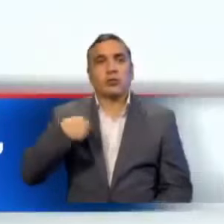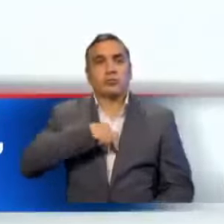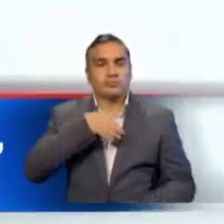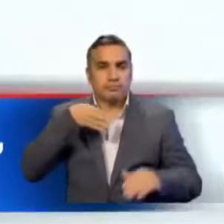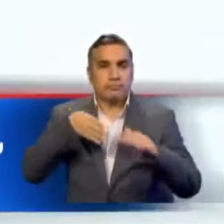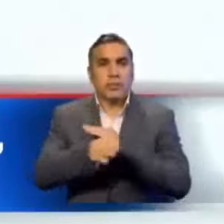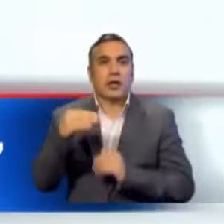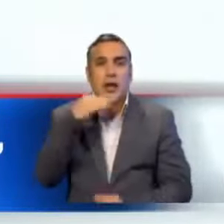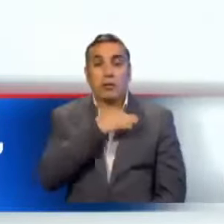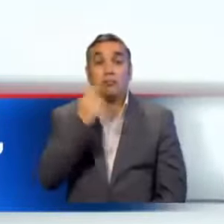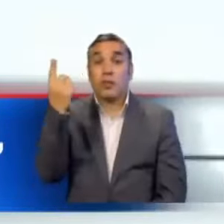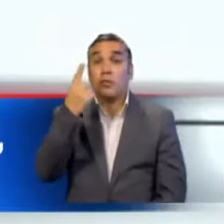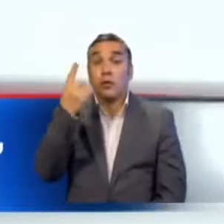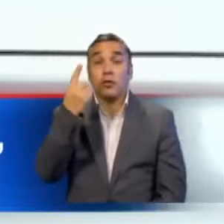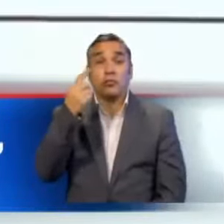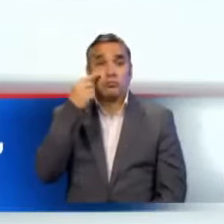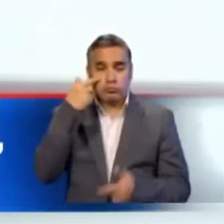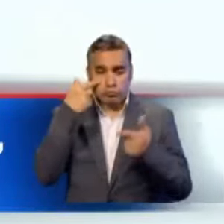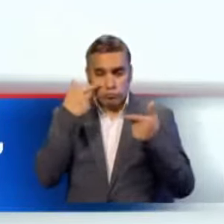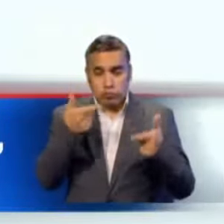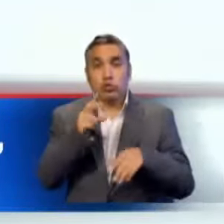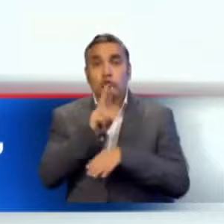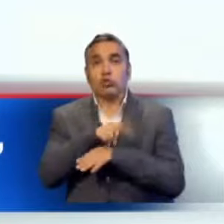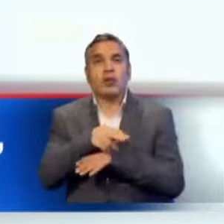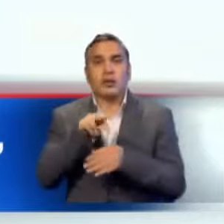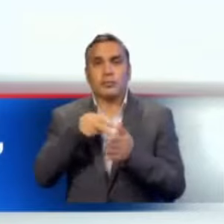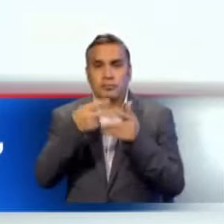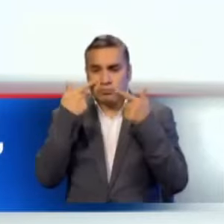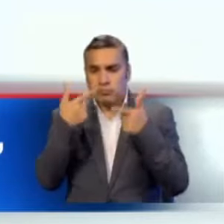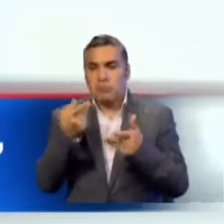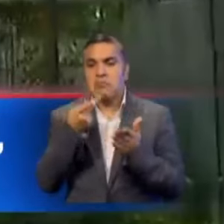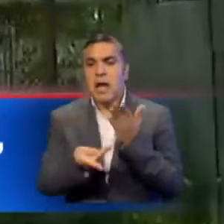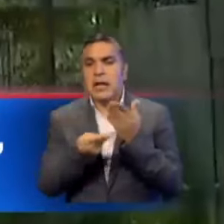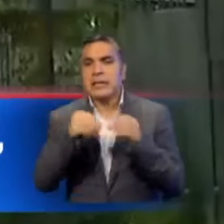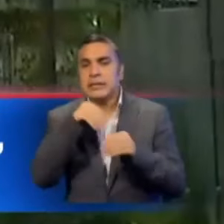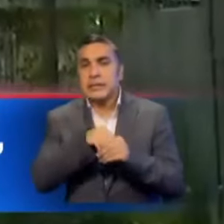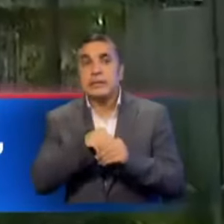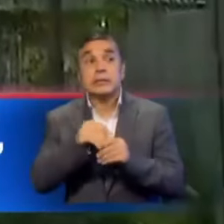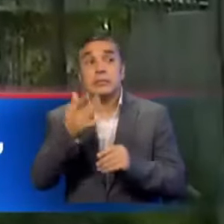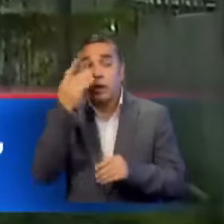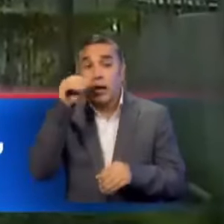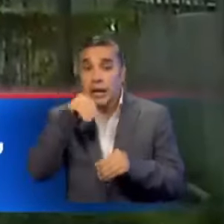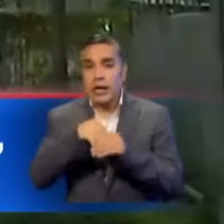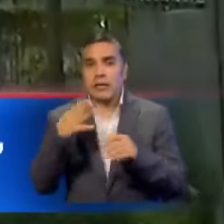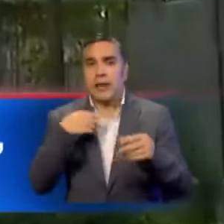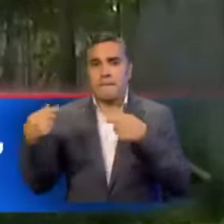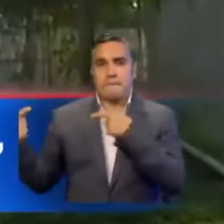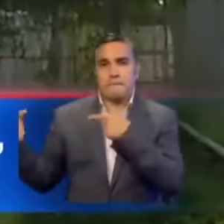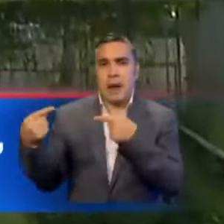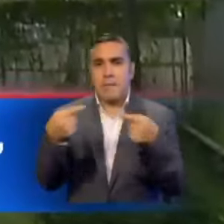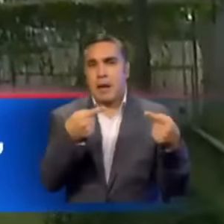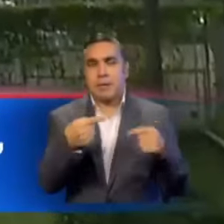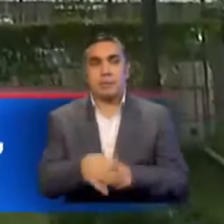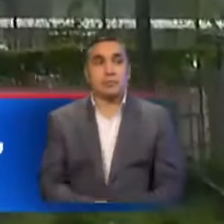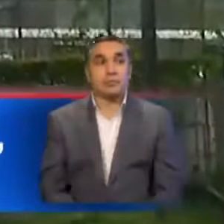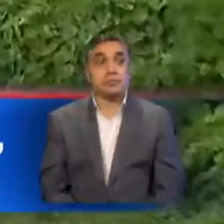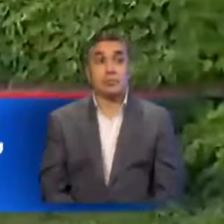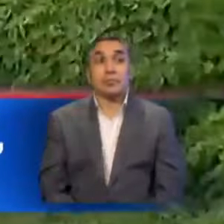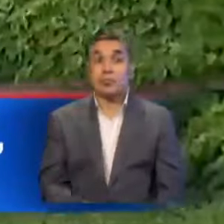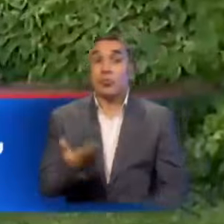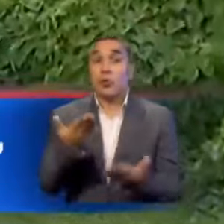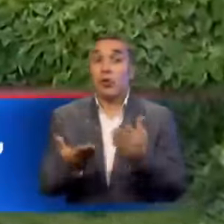inmediatamente. El helicóptero de aeropolicial supervisaba lo que ocurría entre bandas que se enfrentaban en el patio del centro. Ante la alerta de